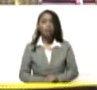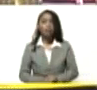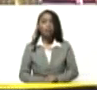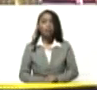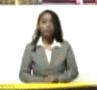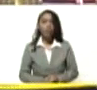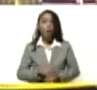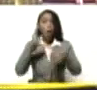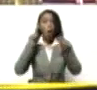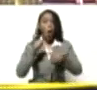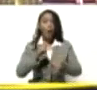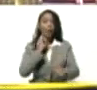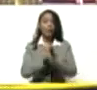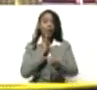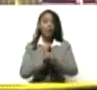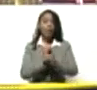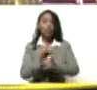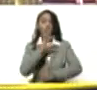Hoy, a través de las redes sociales,